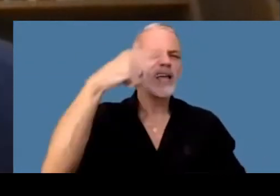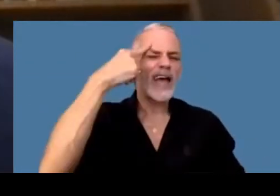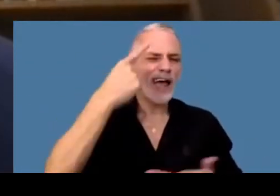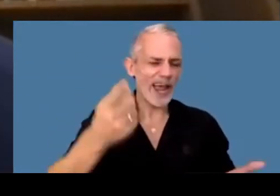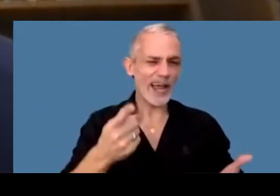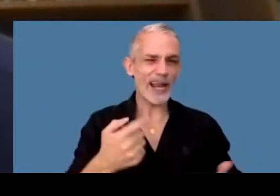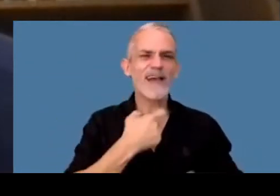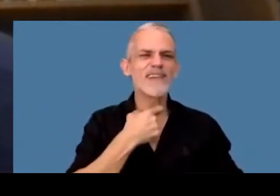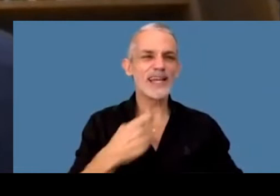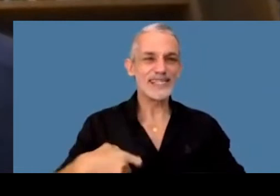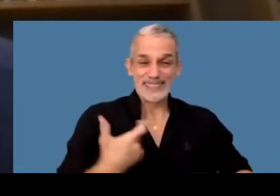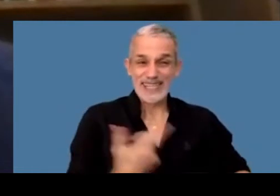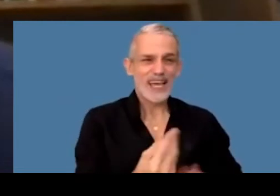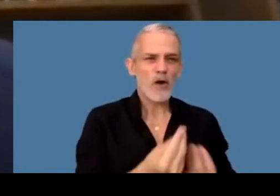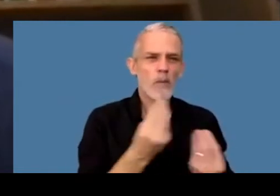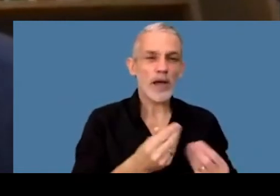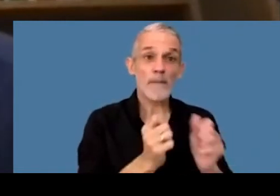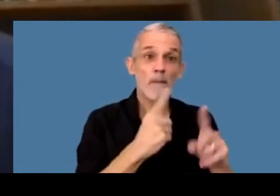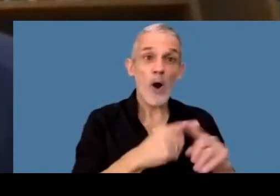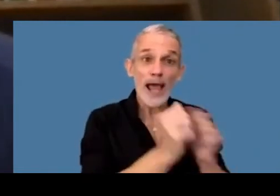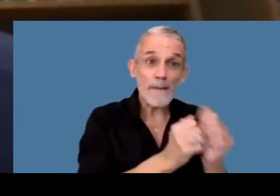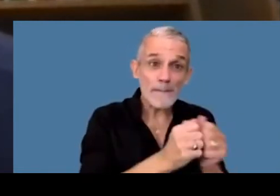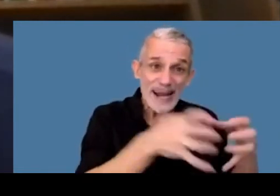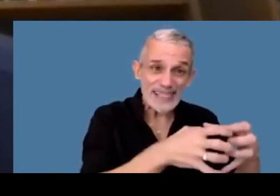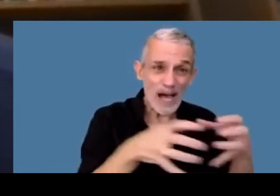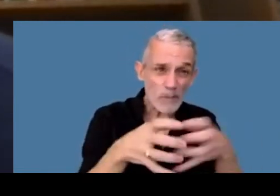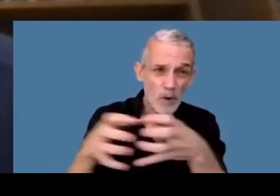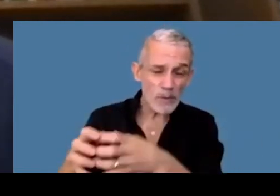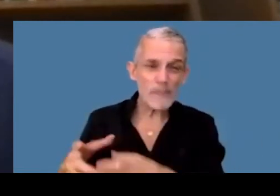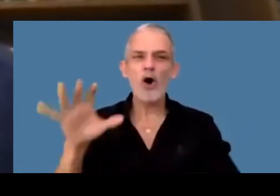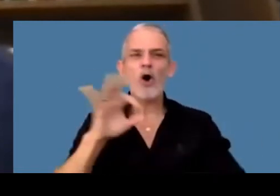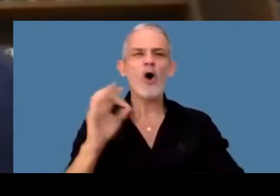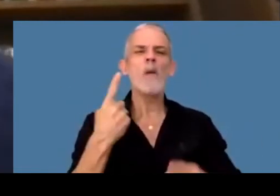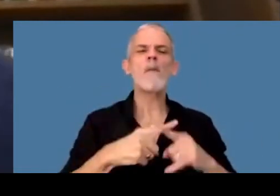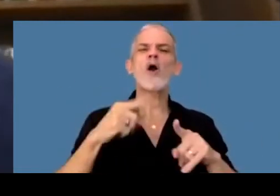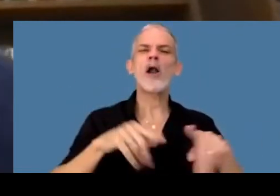un sindicato por empresa o un sindicato por actividad?